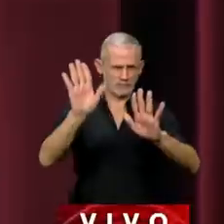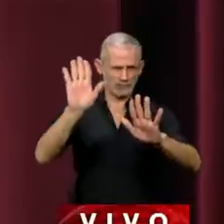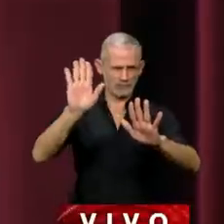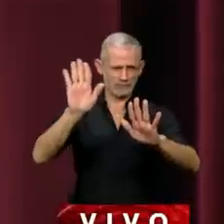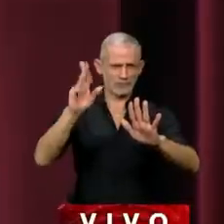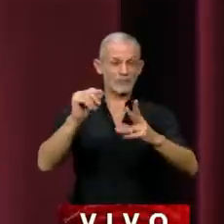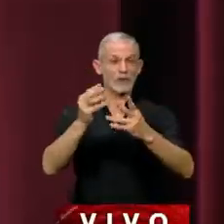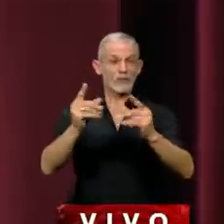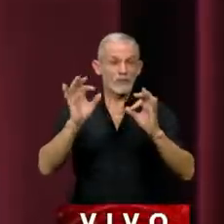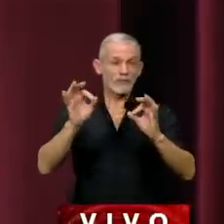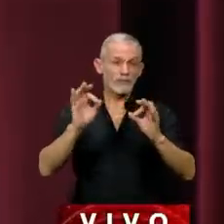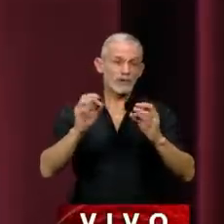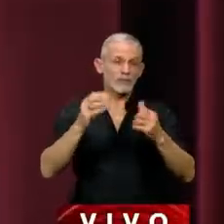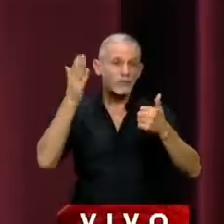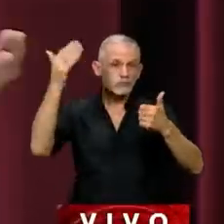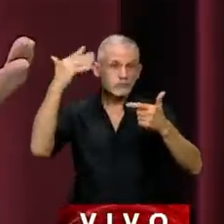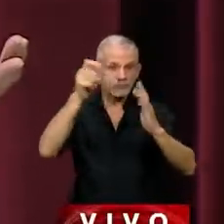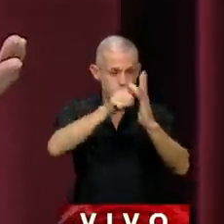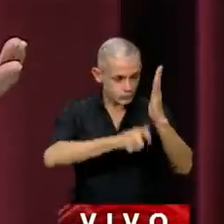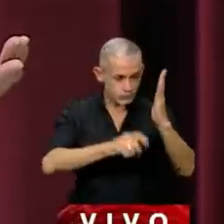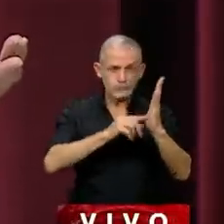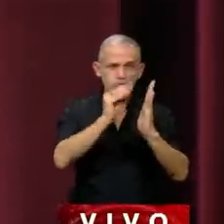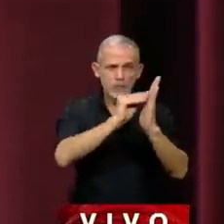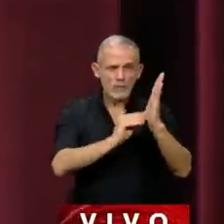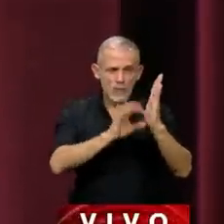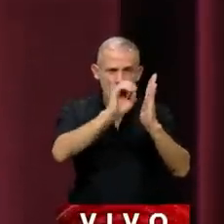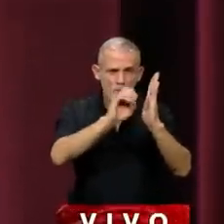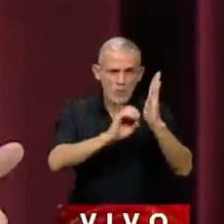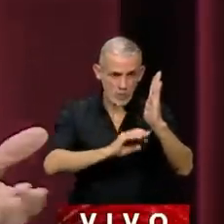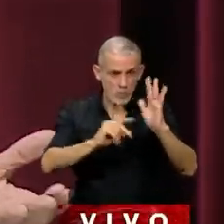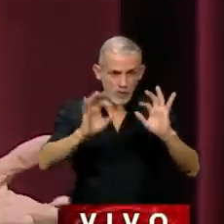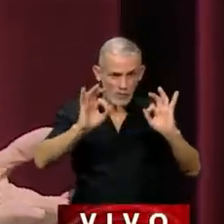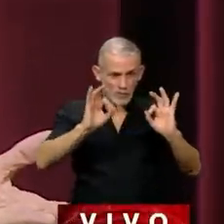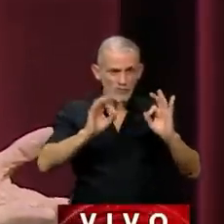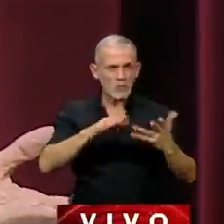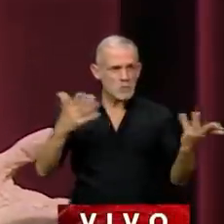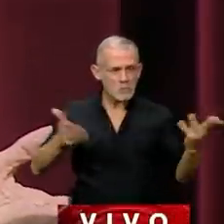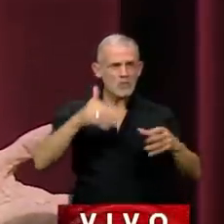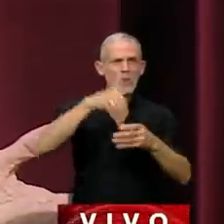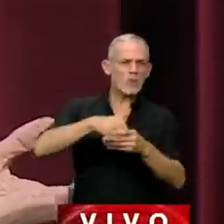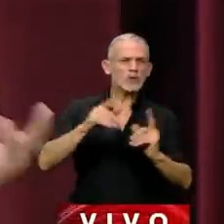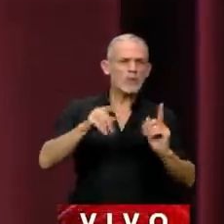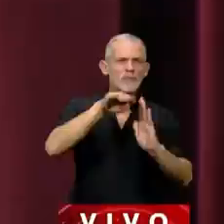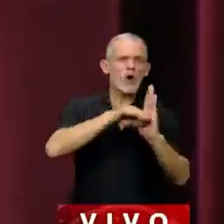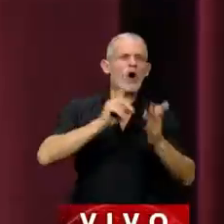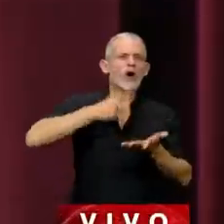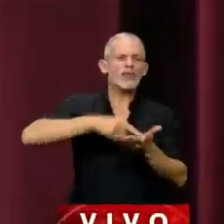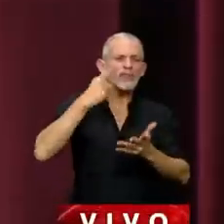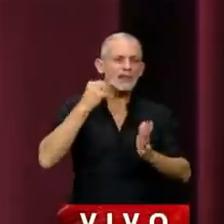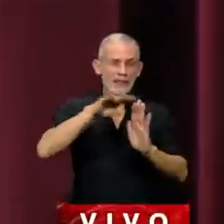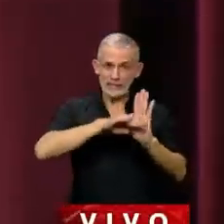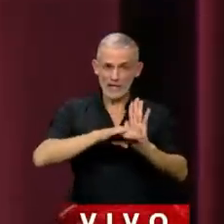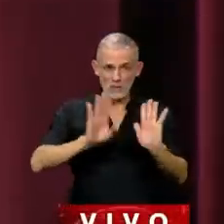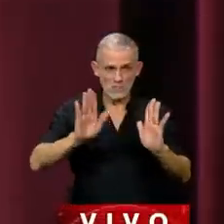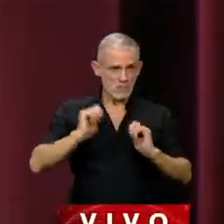Espere que terminemos la lista de oradores y se votará, diputada, junto con el resto de la orden del día.